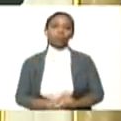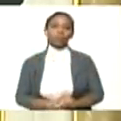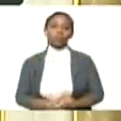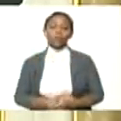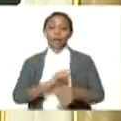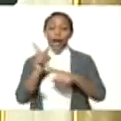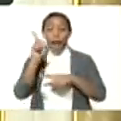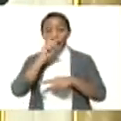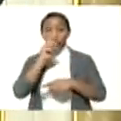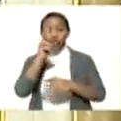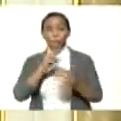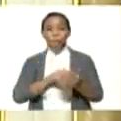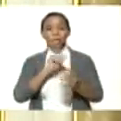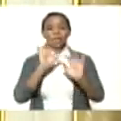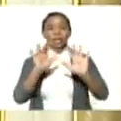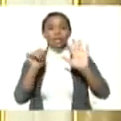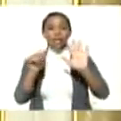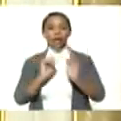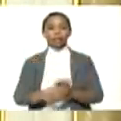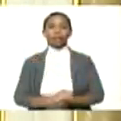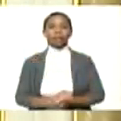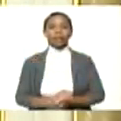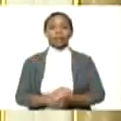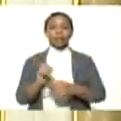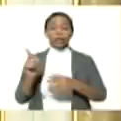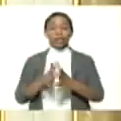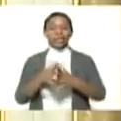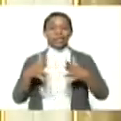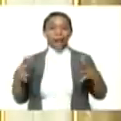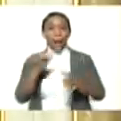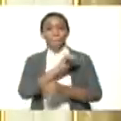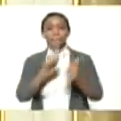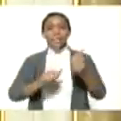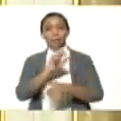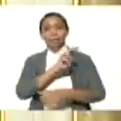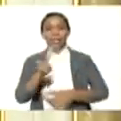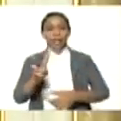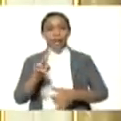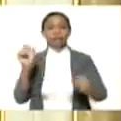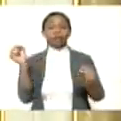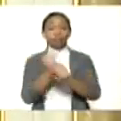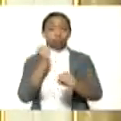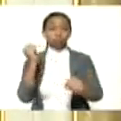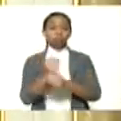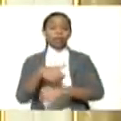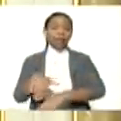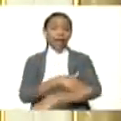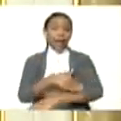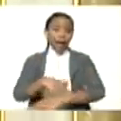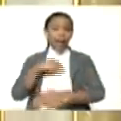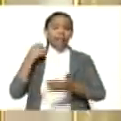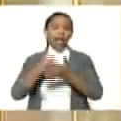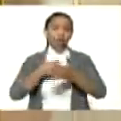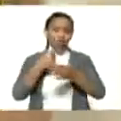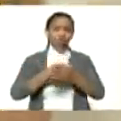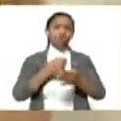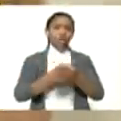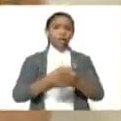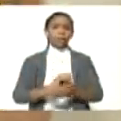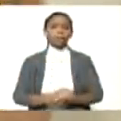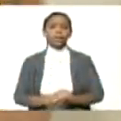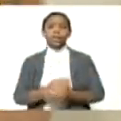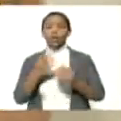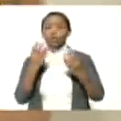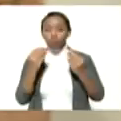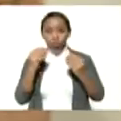año 2016. Fue un gran vicepresidente ejecutivo de calle, de combate, de